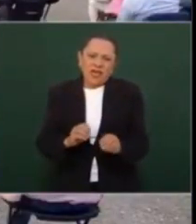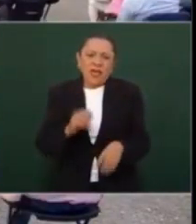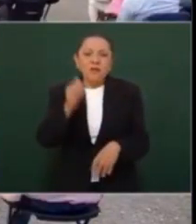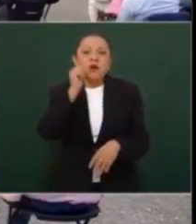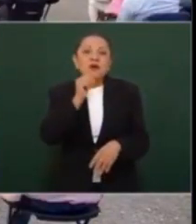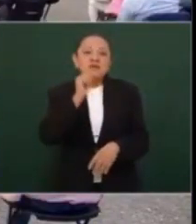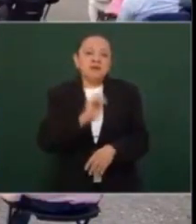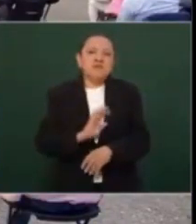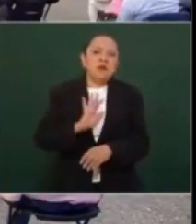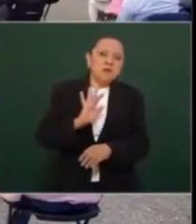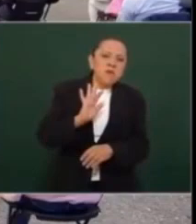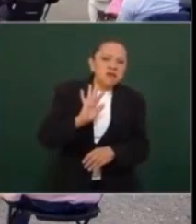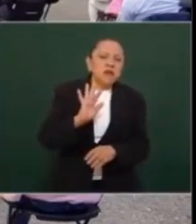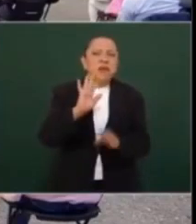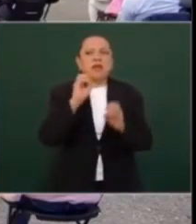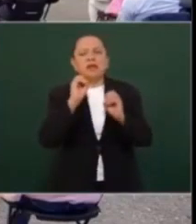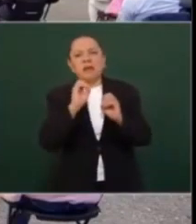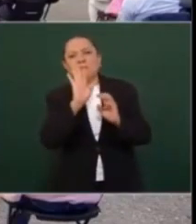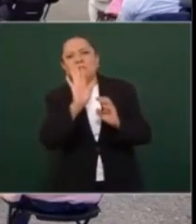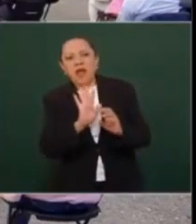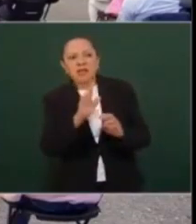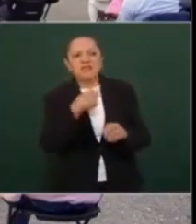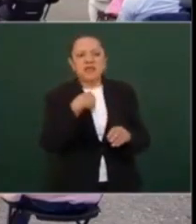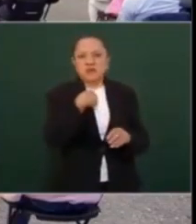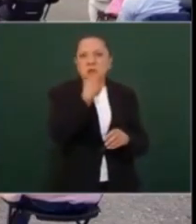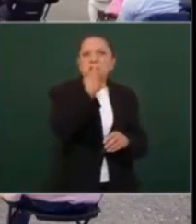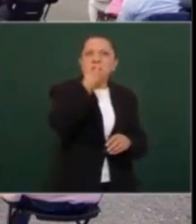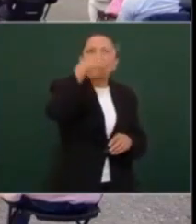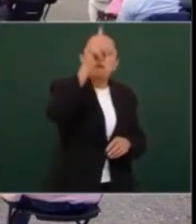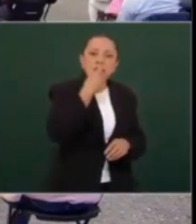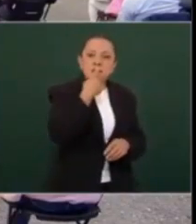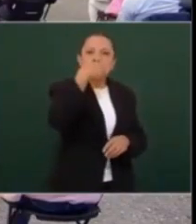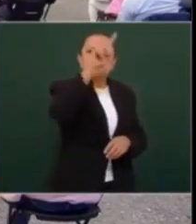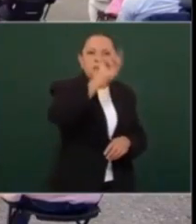van a acusarnos al extranjero.